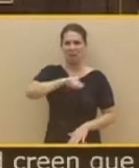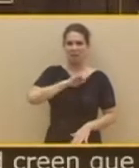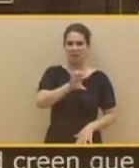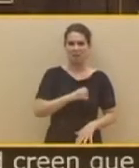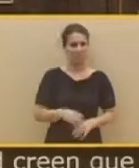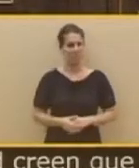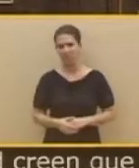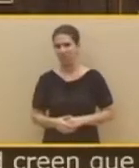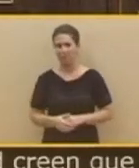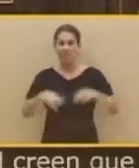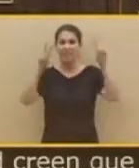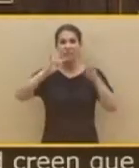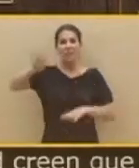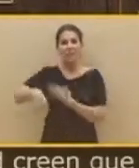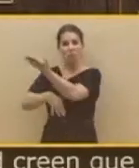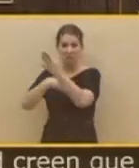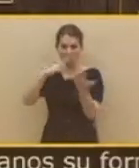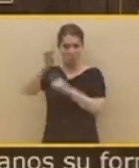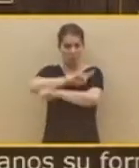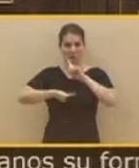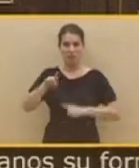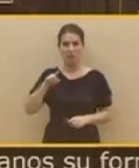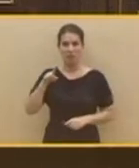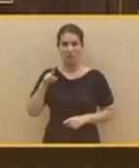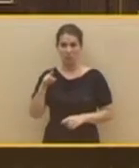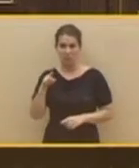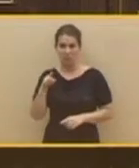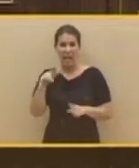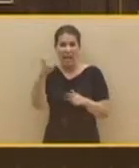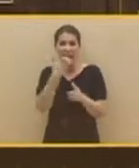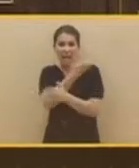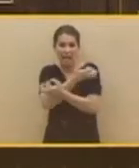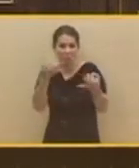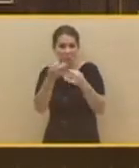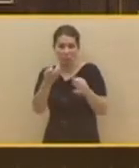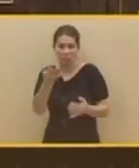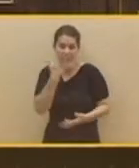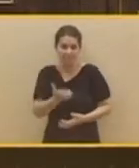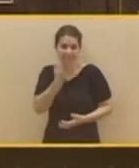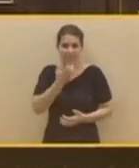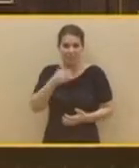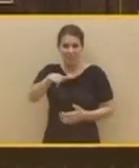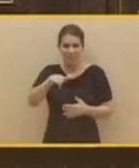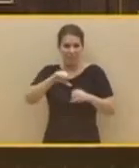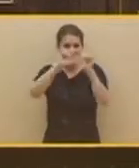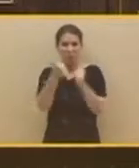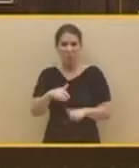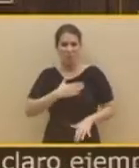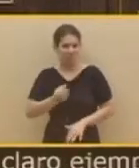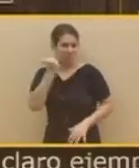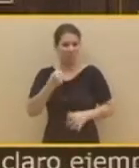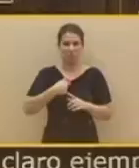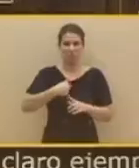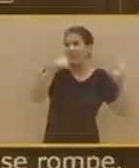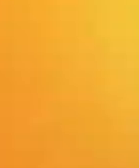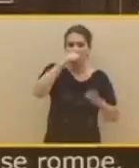en el caso de Cataluña es un trágico ejemplo de esta comprensión patrimonialista y caduca que ustedes tienen de las instituciones